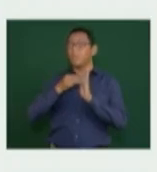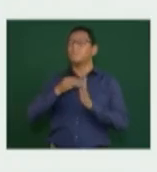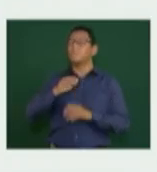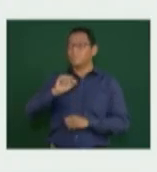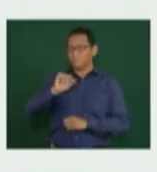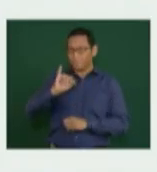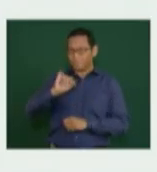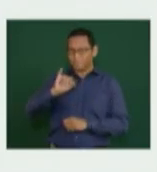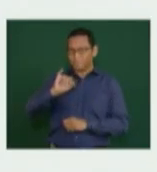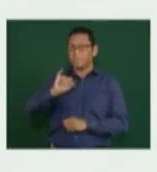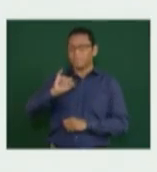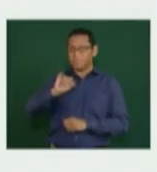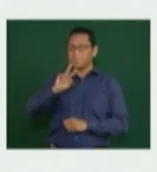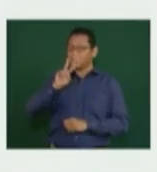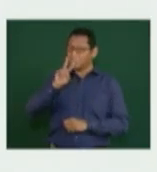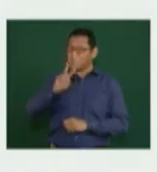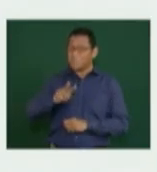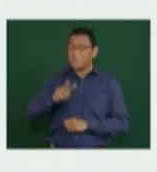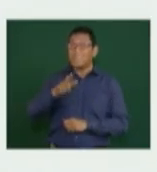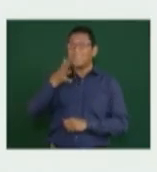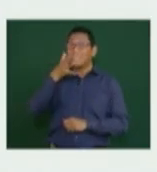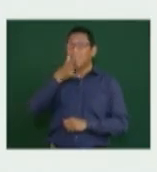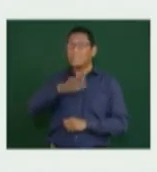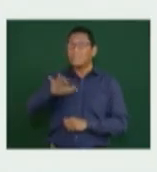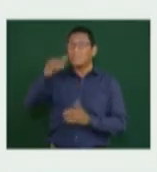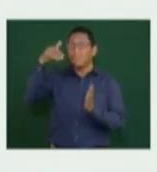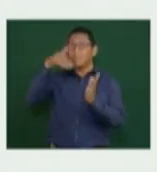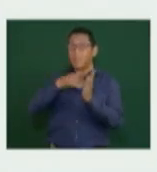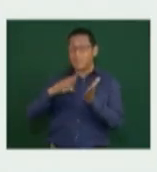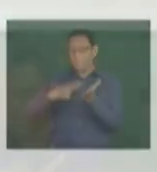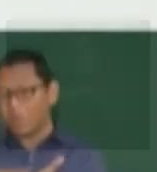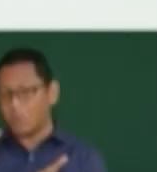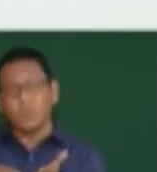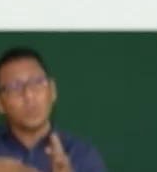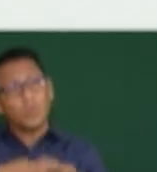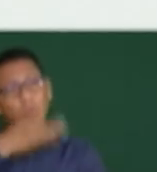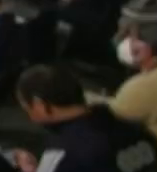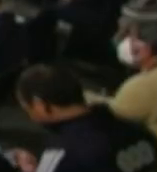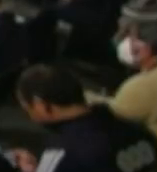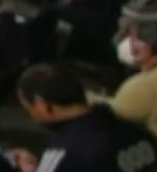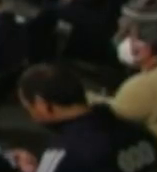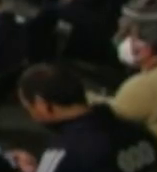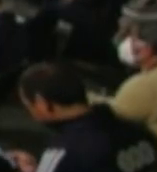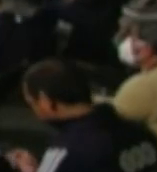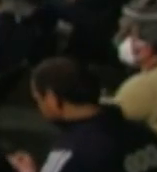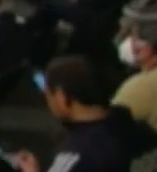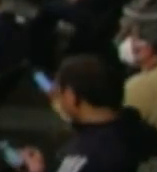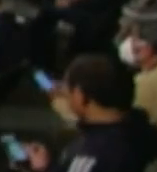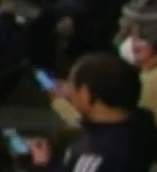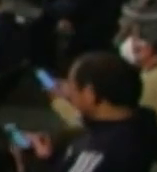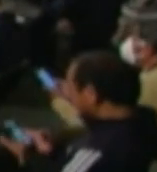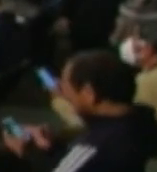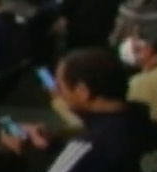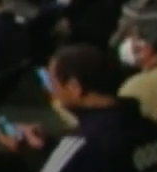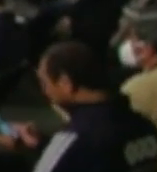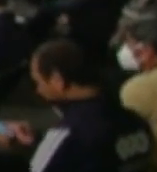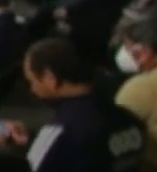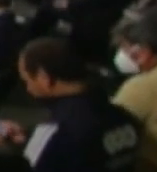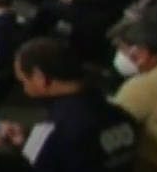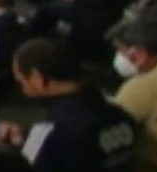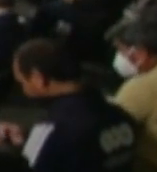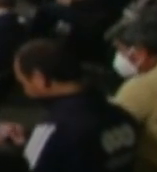medios serios no les da seguido la palabra. Se la dan, y hay que decirlo, a nuestra reportera Sara